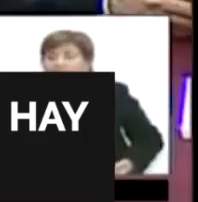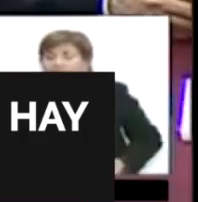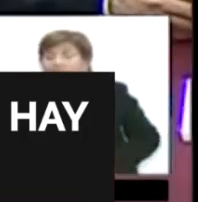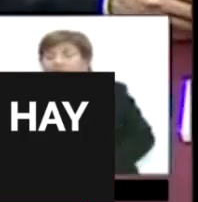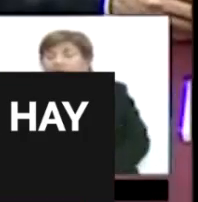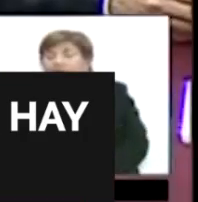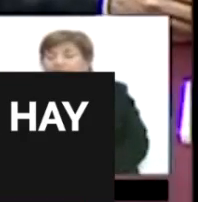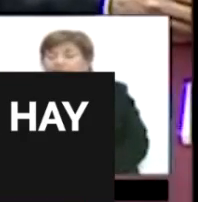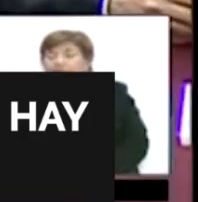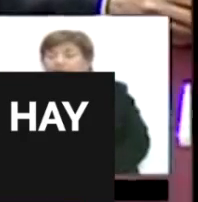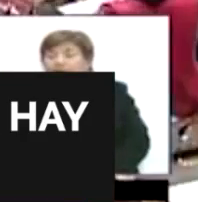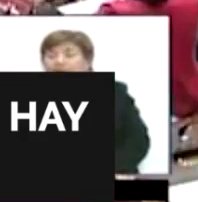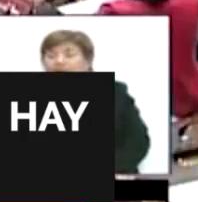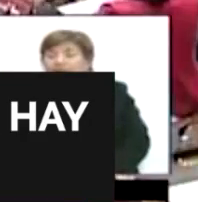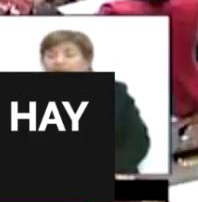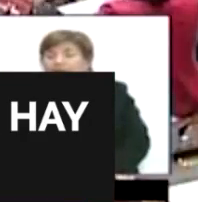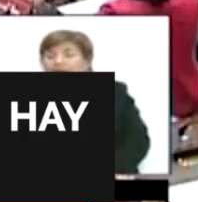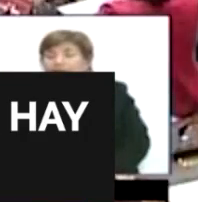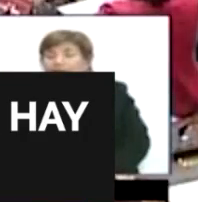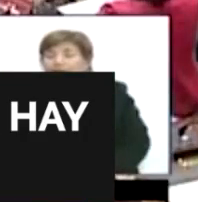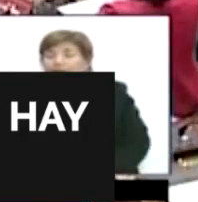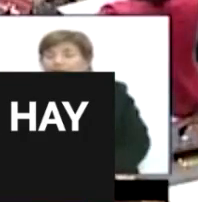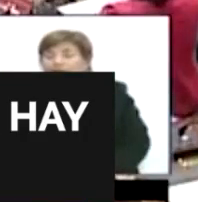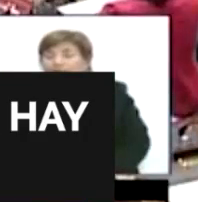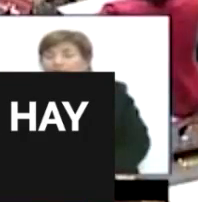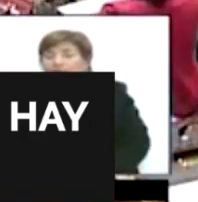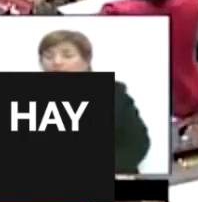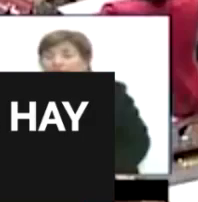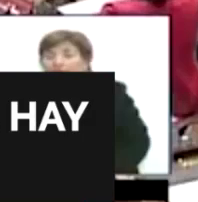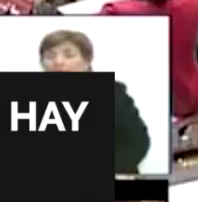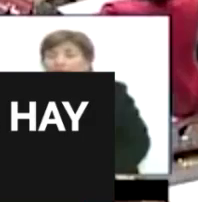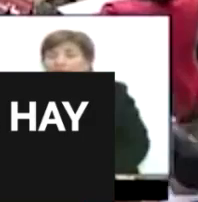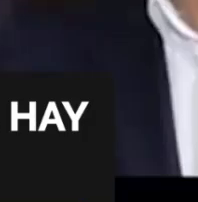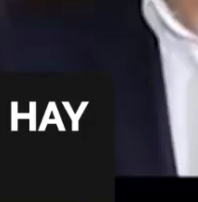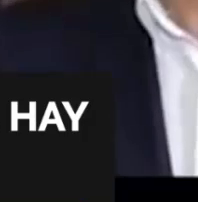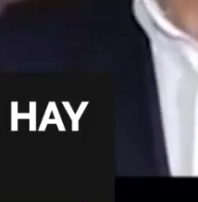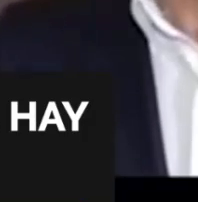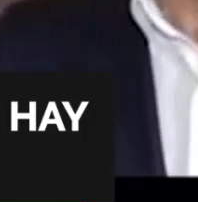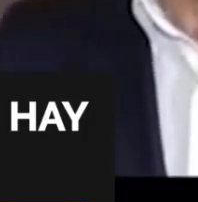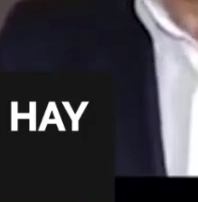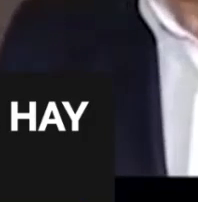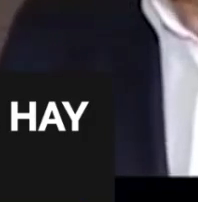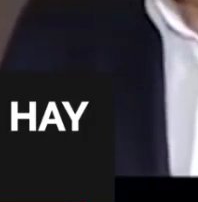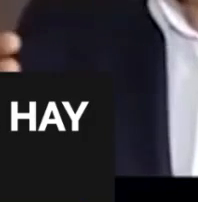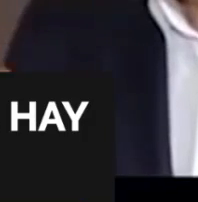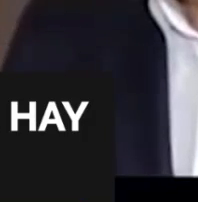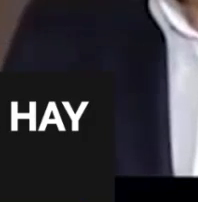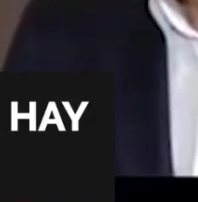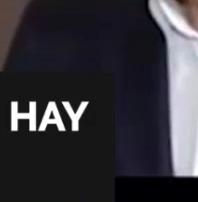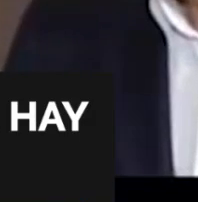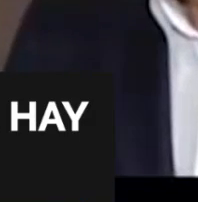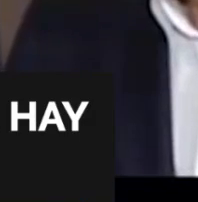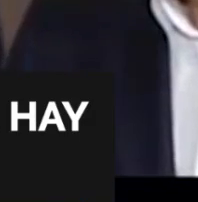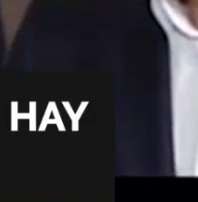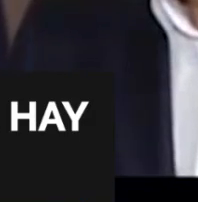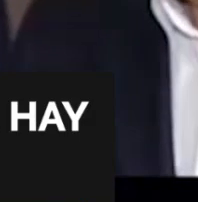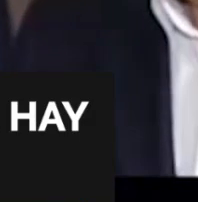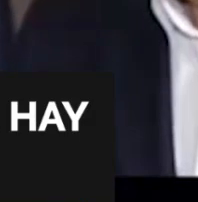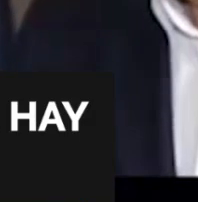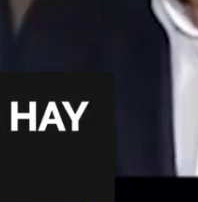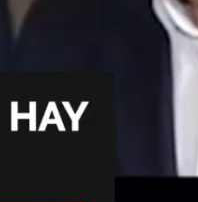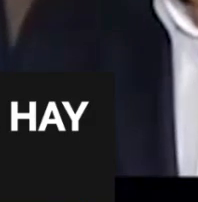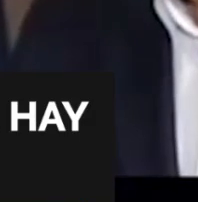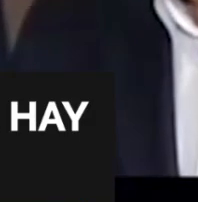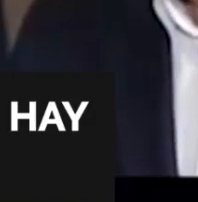y sin esas atribuciones. Así que patearon el tablero. ¿Qué eso está disuelto. La comisión permanente tendría que